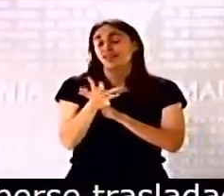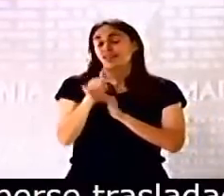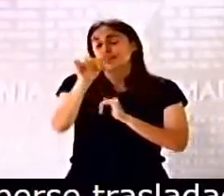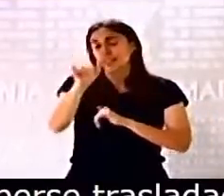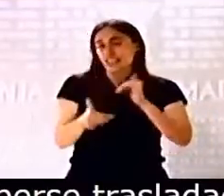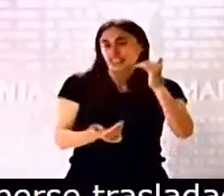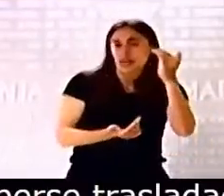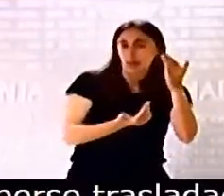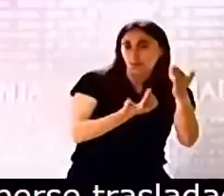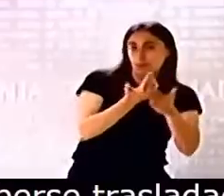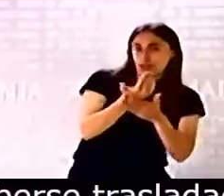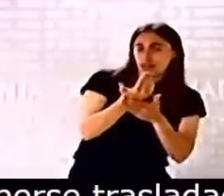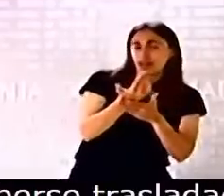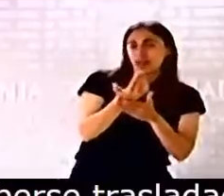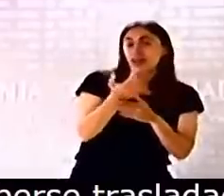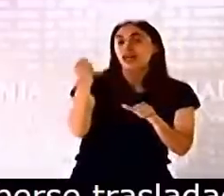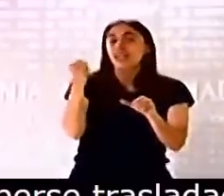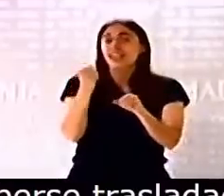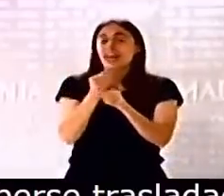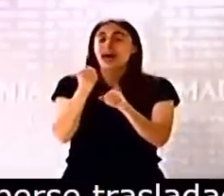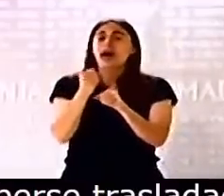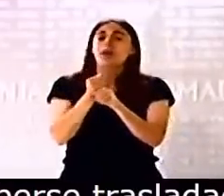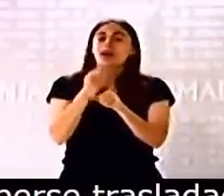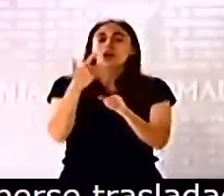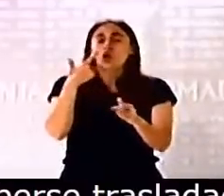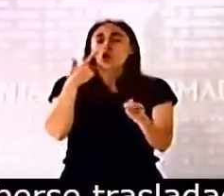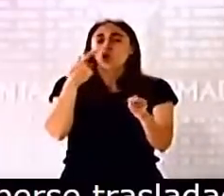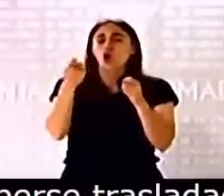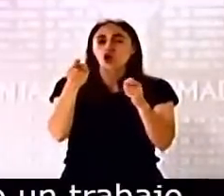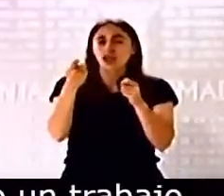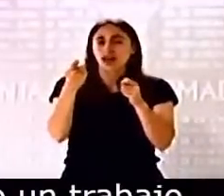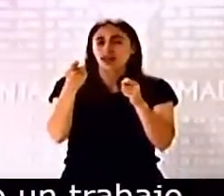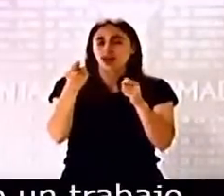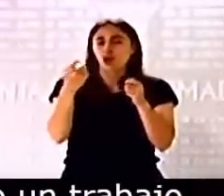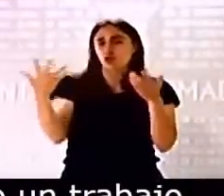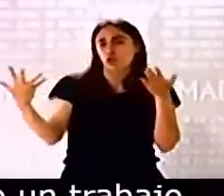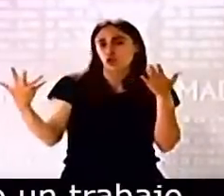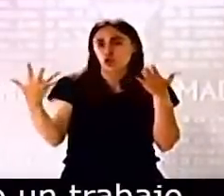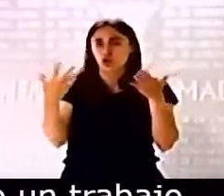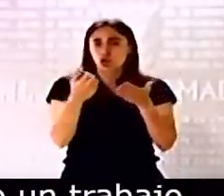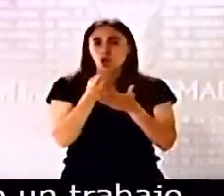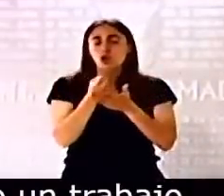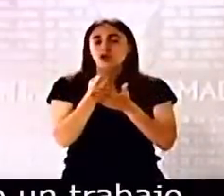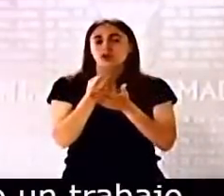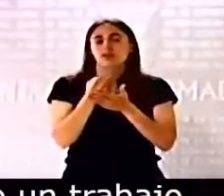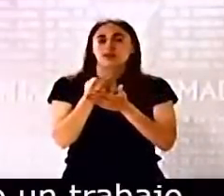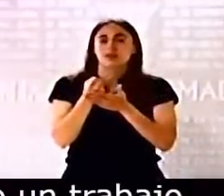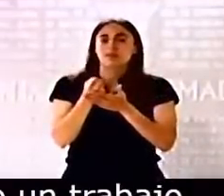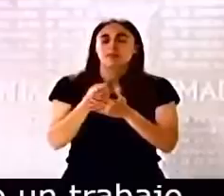mañana de coordinación de todas esas cuestiones para tener